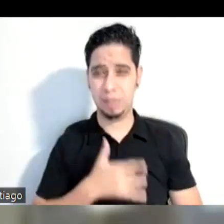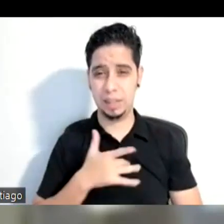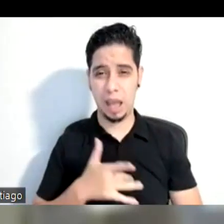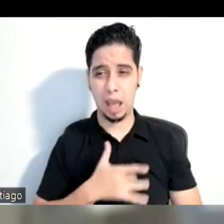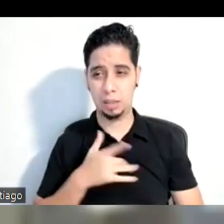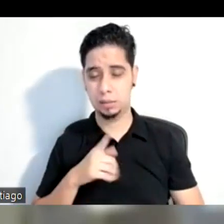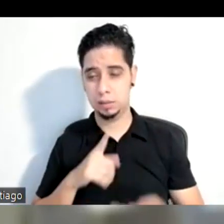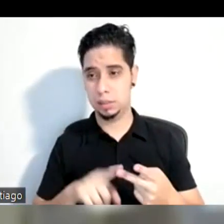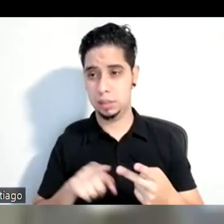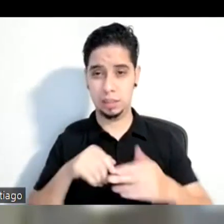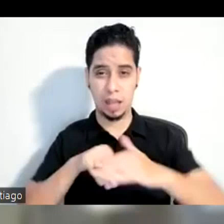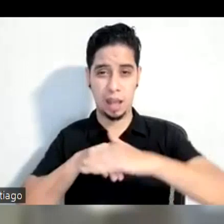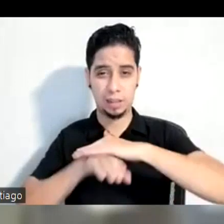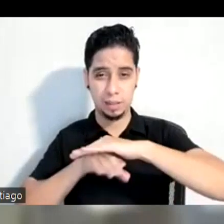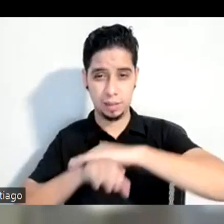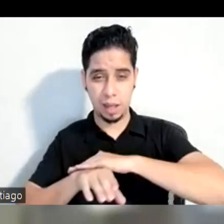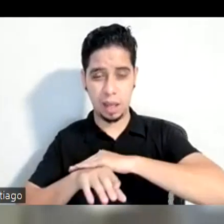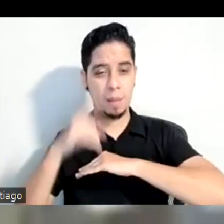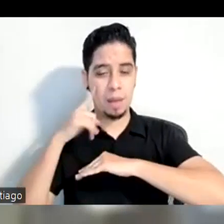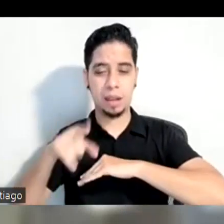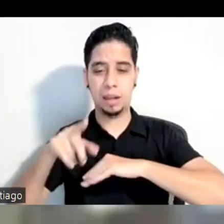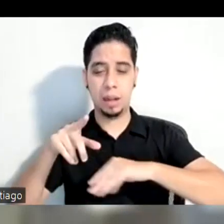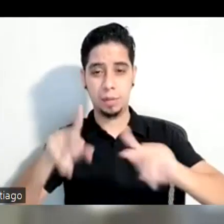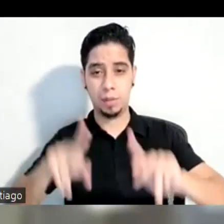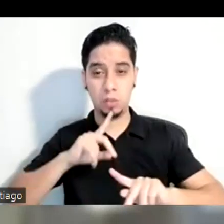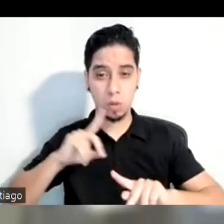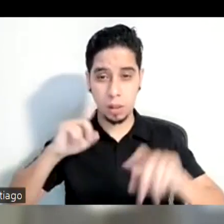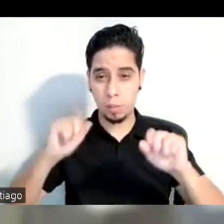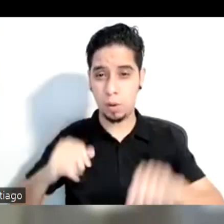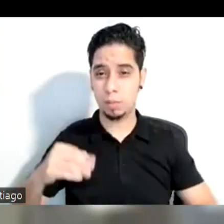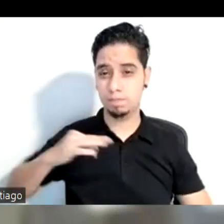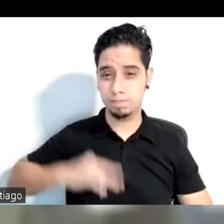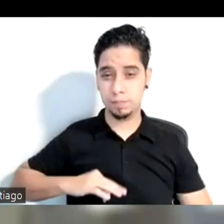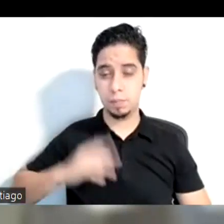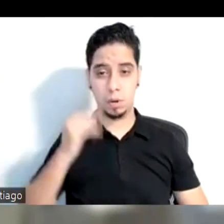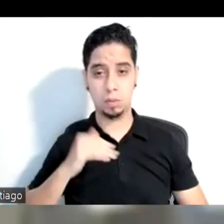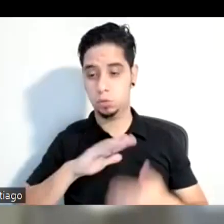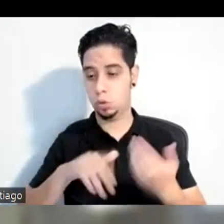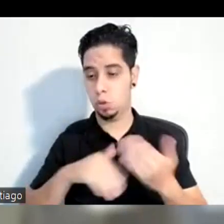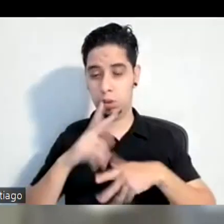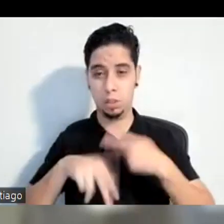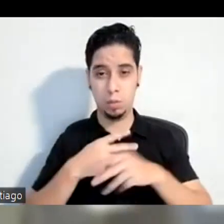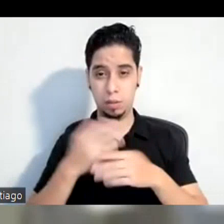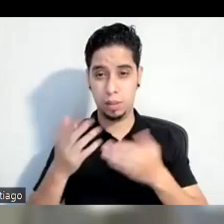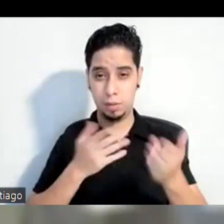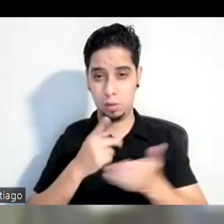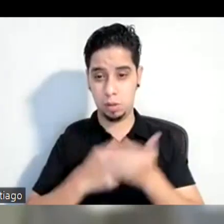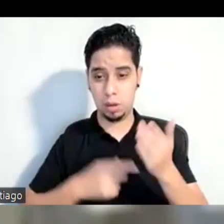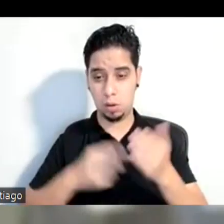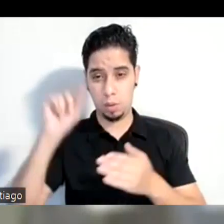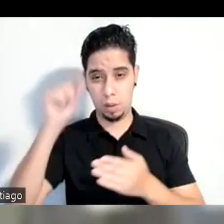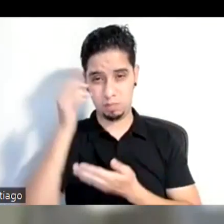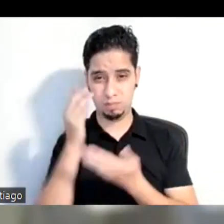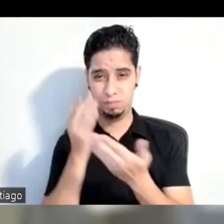esa accesibilidad para que la persona sola se pueda beneficiar, porque todos los servicios que da el gobierno son de